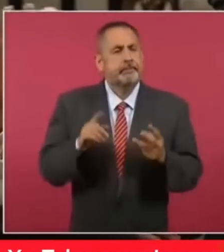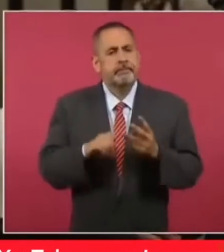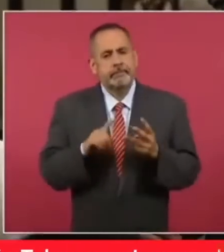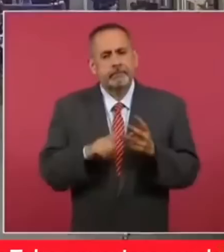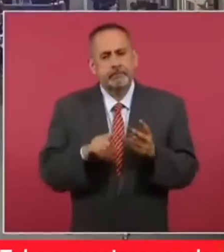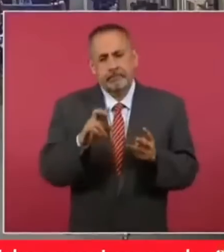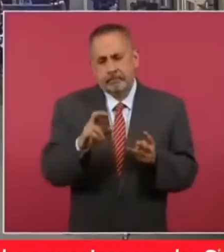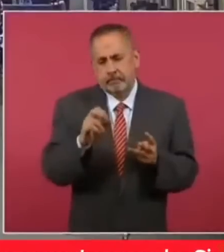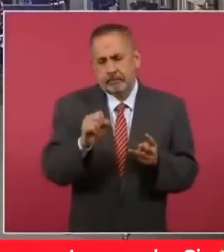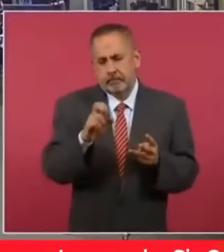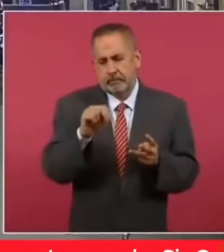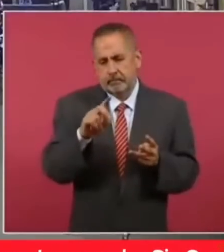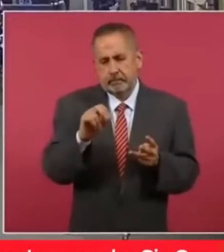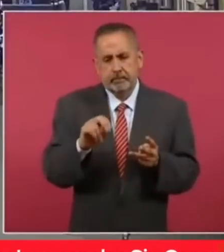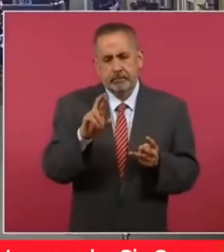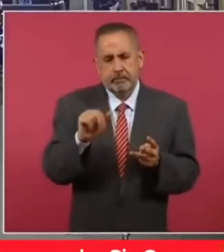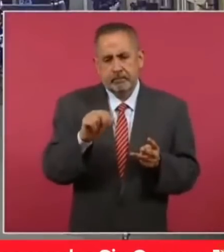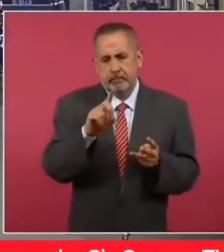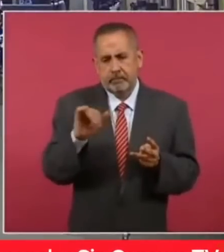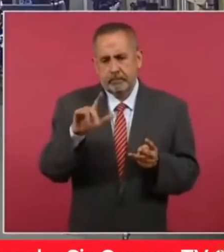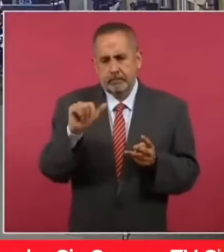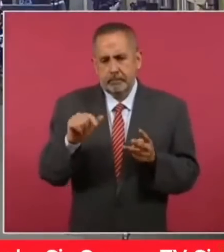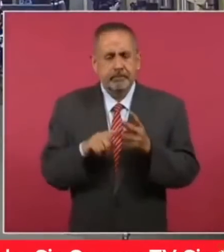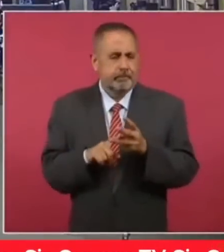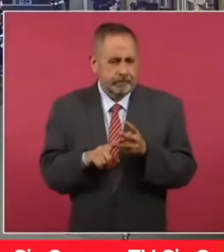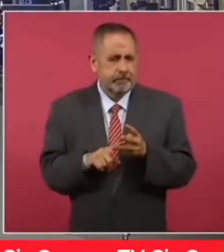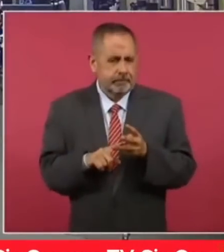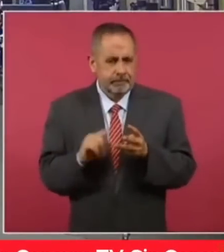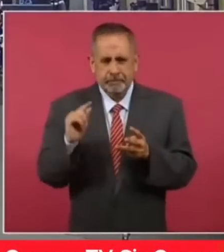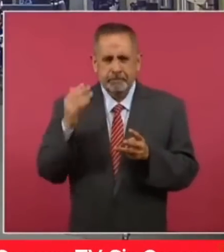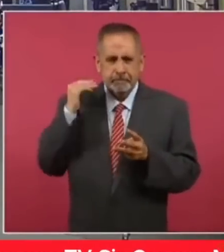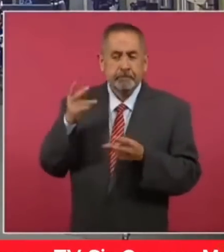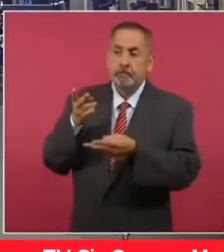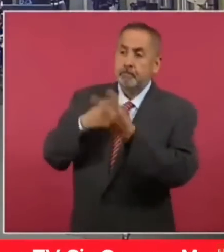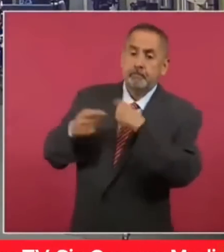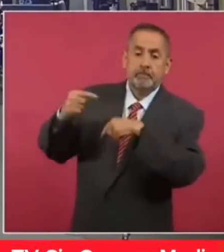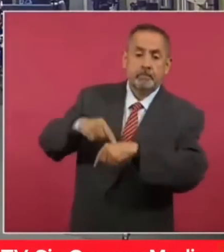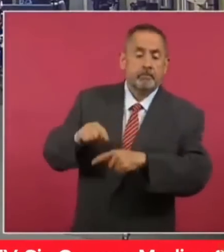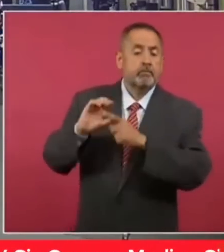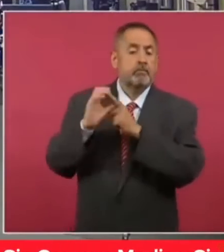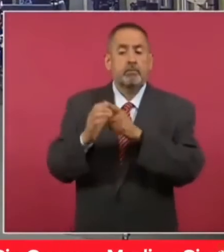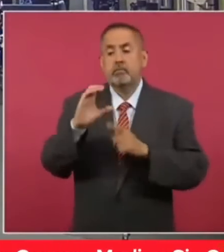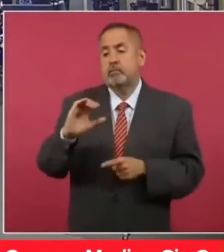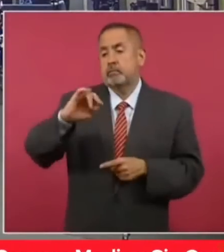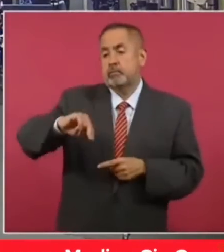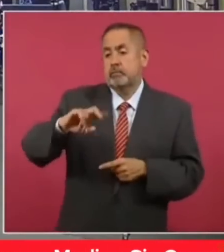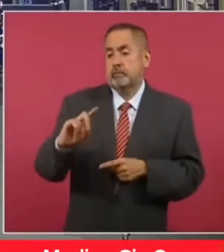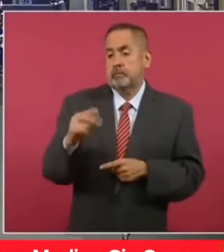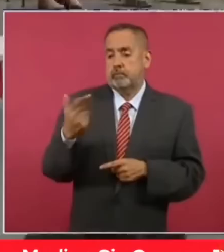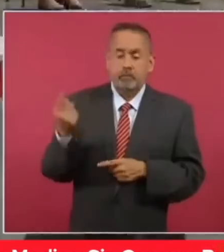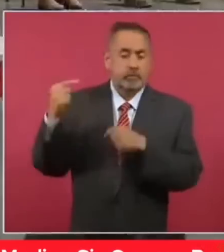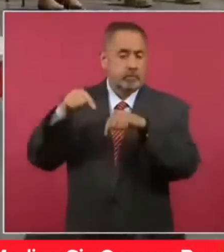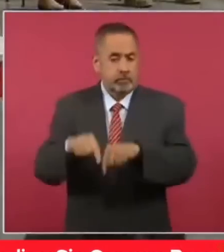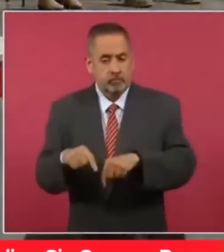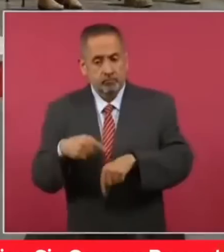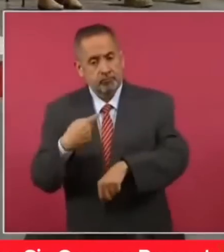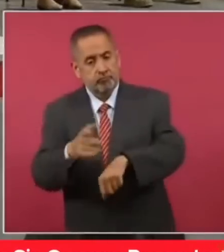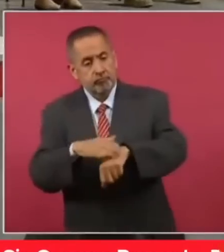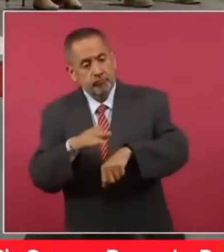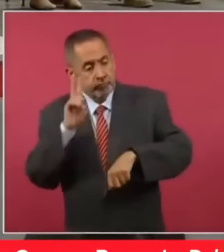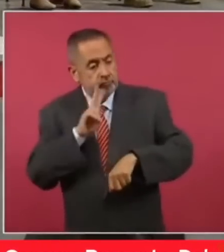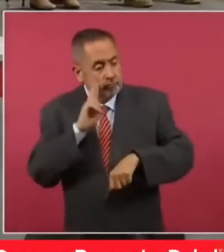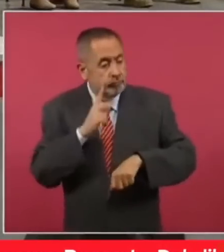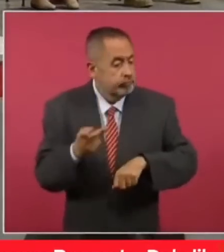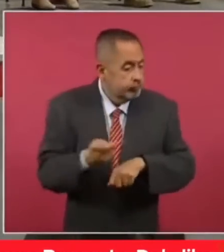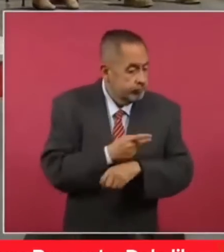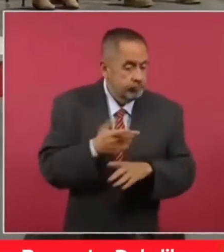de Rosendo Radilla, que tuvo, hace poco vino la Comisión Interamericana de Derechos Humanos a darle seguimiento a